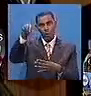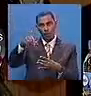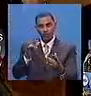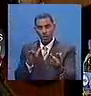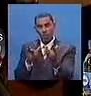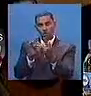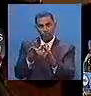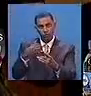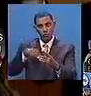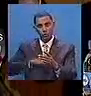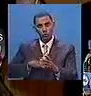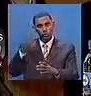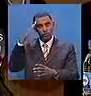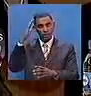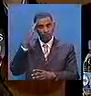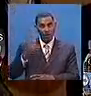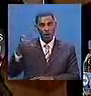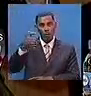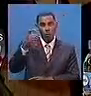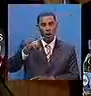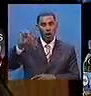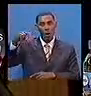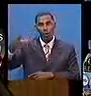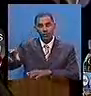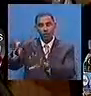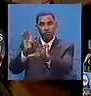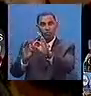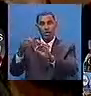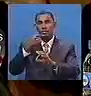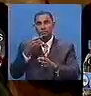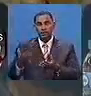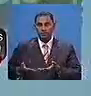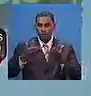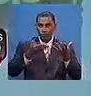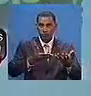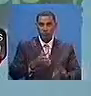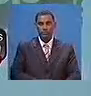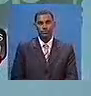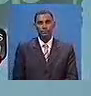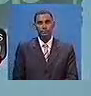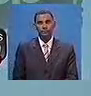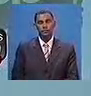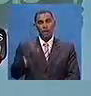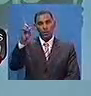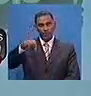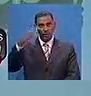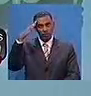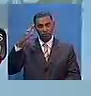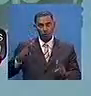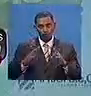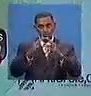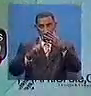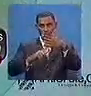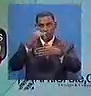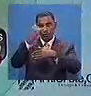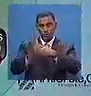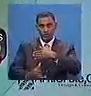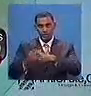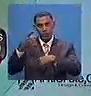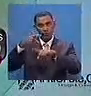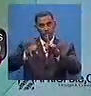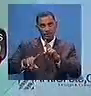donde venimos a buscar descontento, a capturarlo y a decirle: aquí está Nine Stars. También se pudo conocer del proyecto Curazao, un